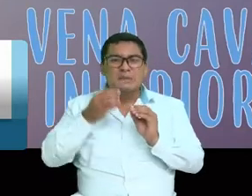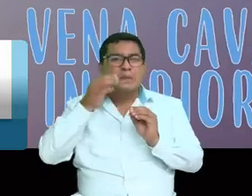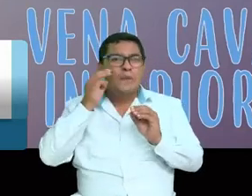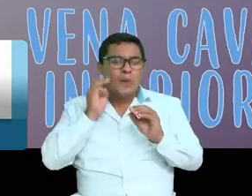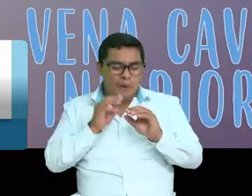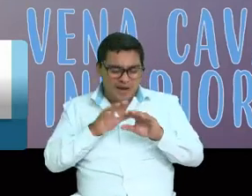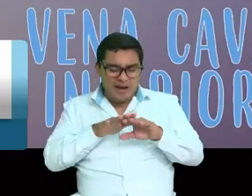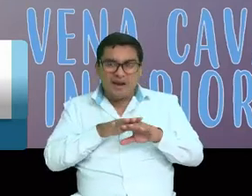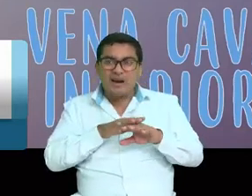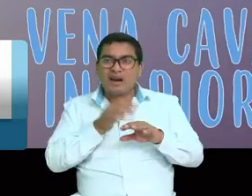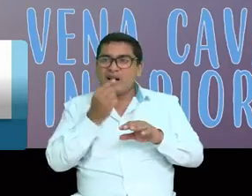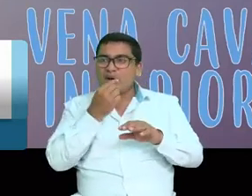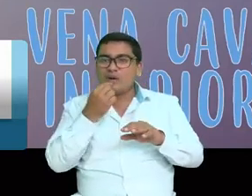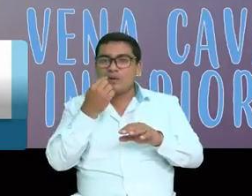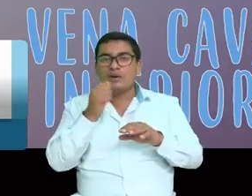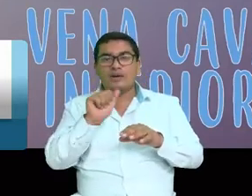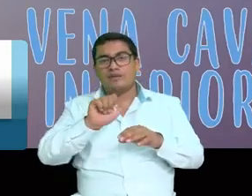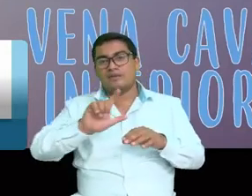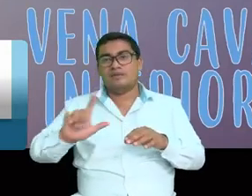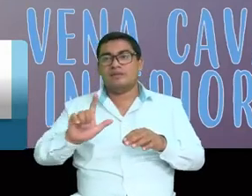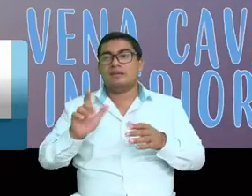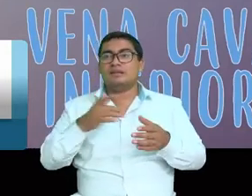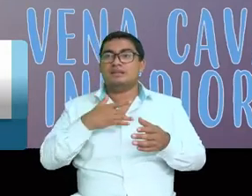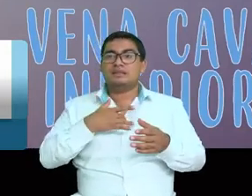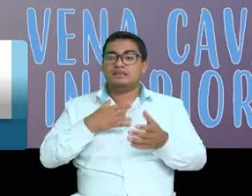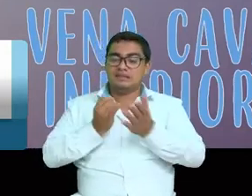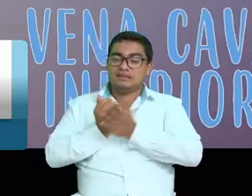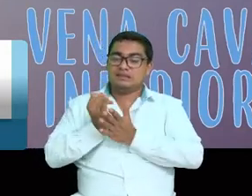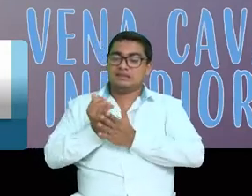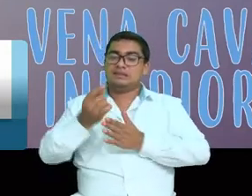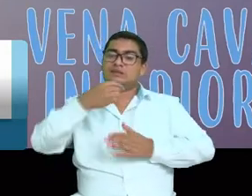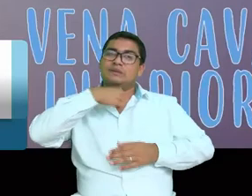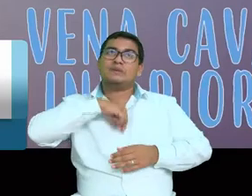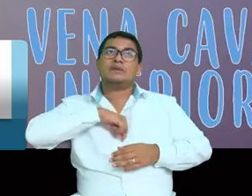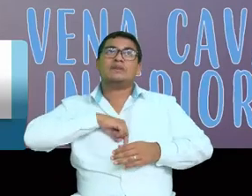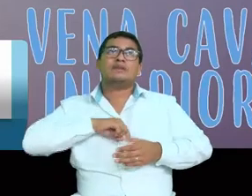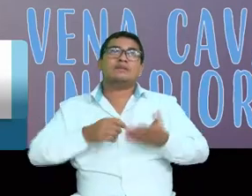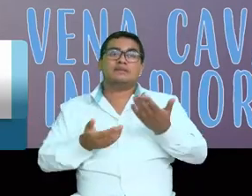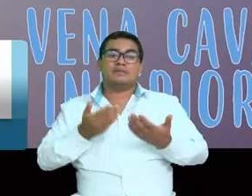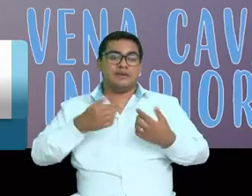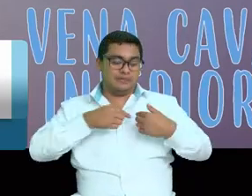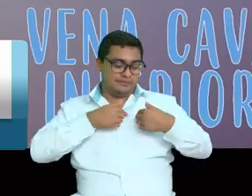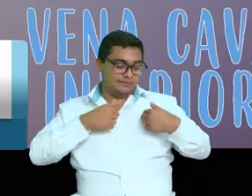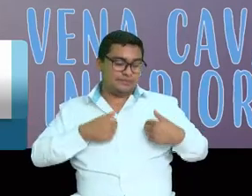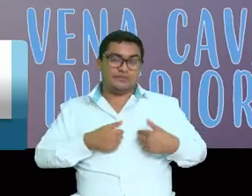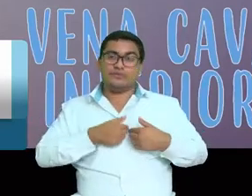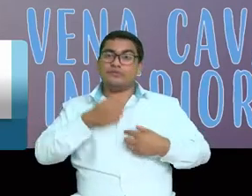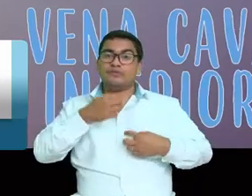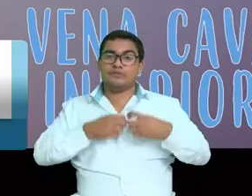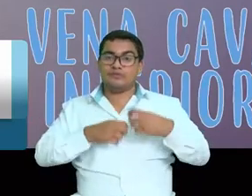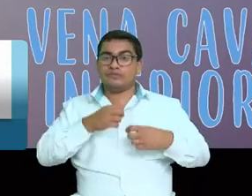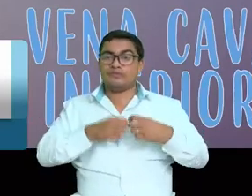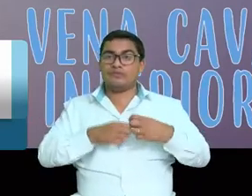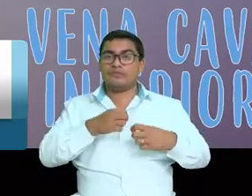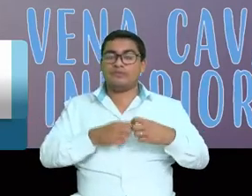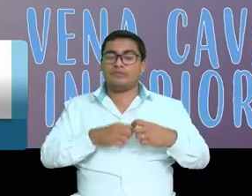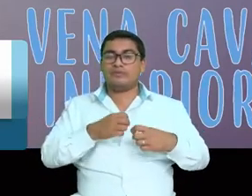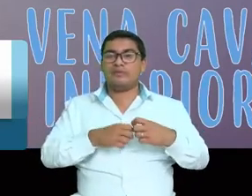los dedos o la boca, ¿no? Entonces esos niños hay que estudiarlo porque probablemente tengan un problema cardíaco. Y cuando tienen ese